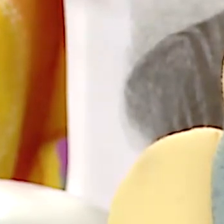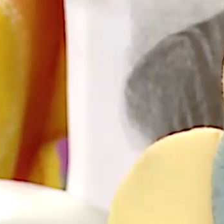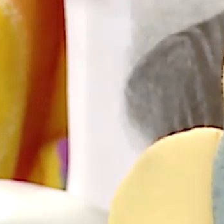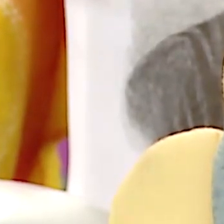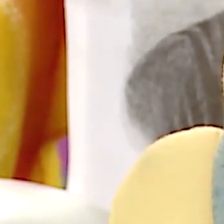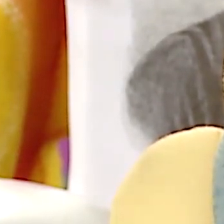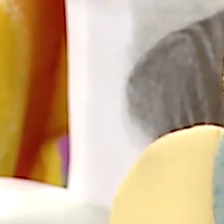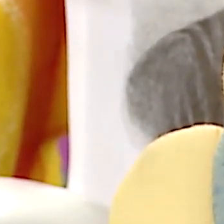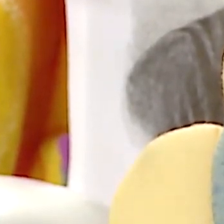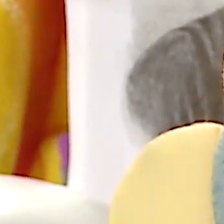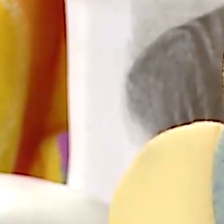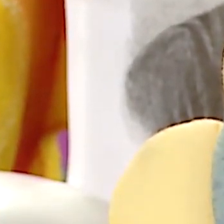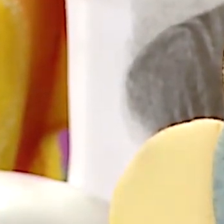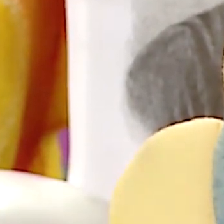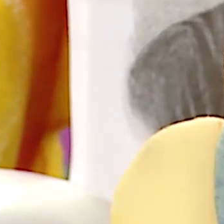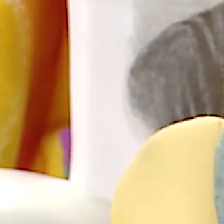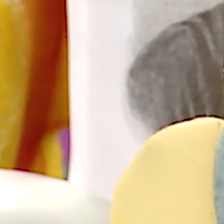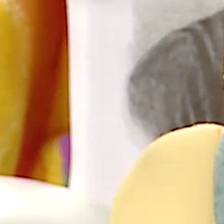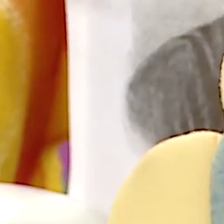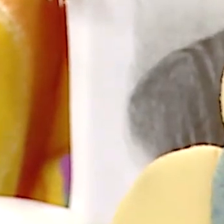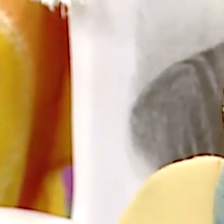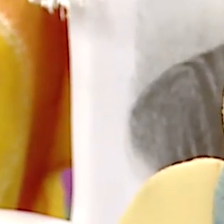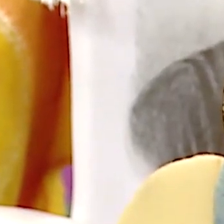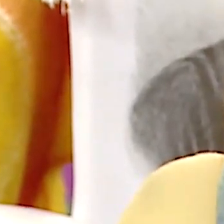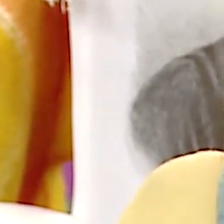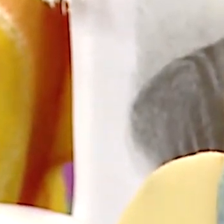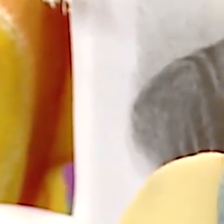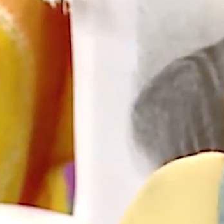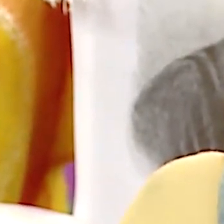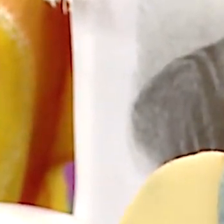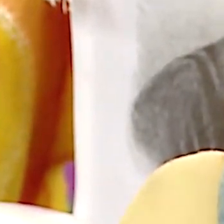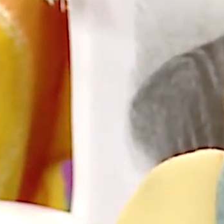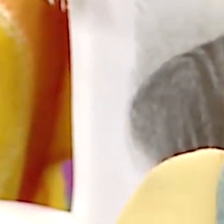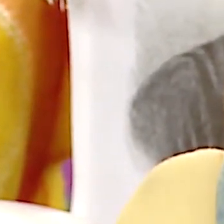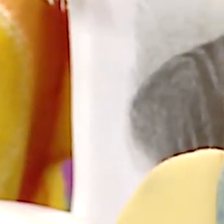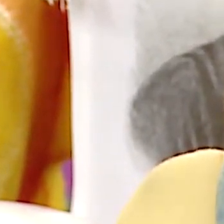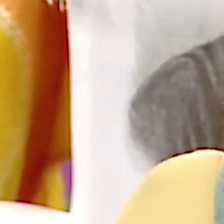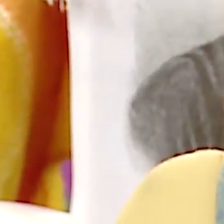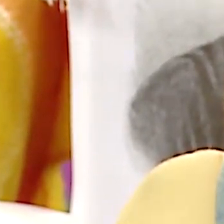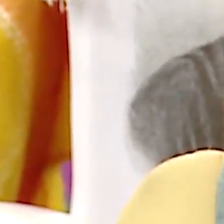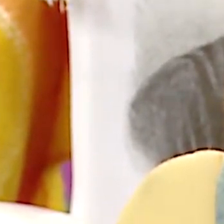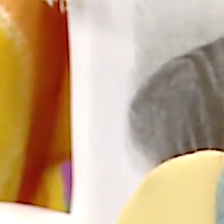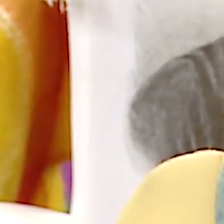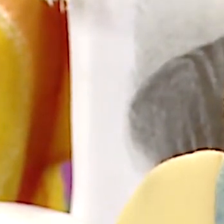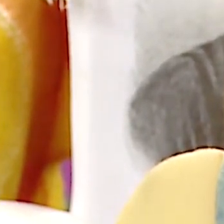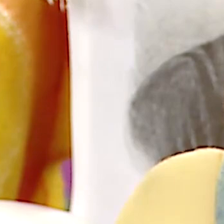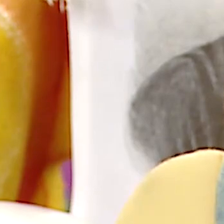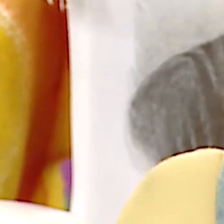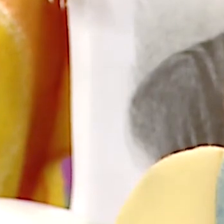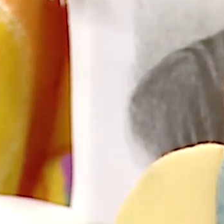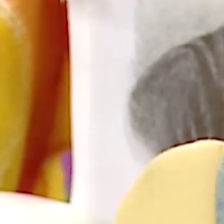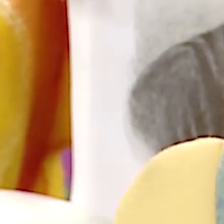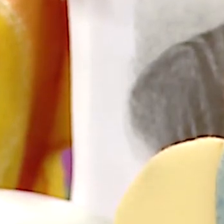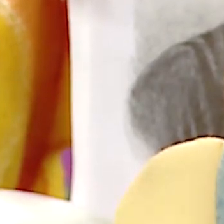puedo decir. La bandera de Belgrano es del pueblo, mi bandera. De Belgrano,